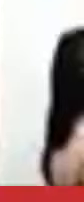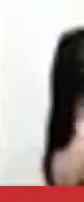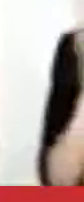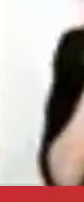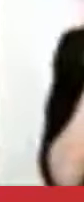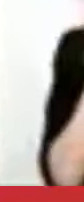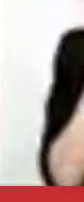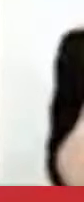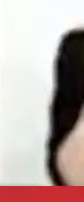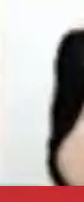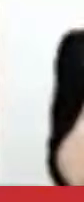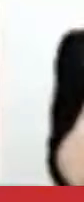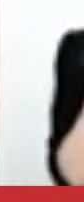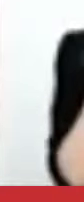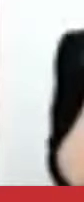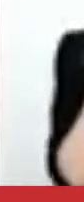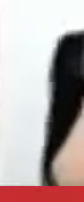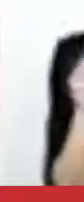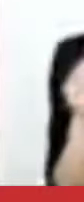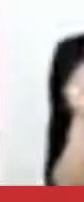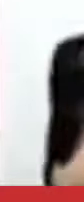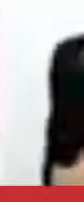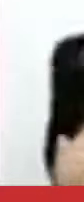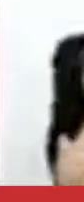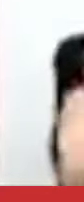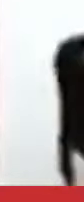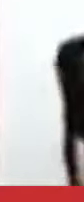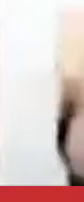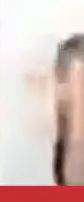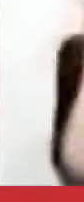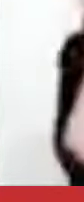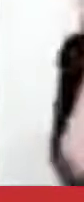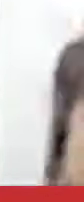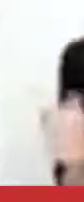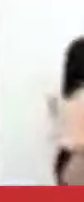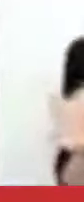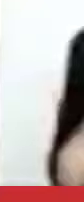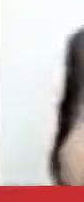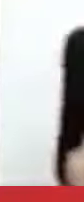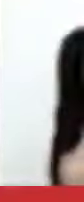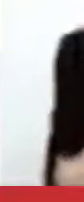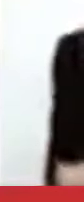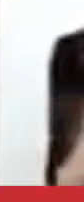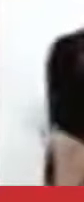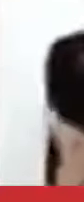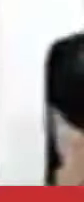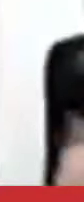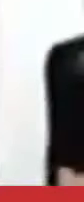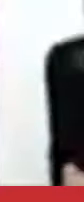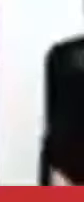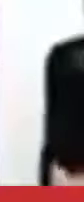ni siquiera para despachar ayuda a aquellas que la necesiten en un momento de urgencia los Fiscales están